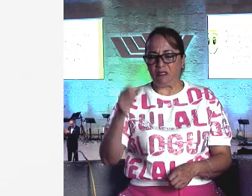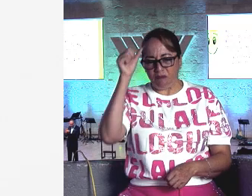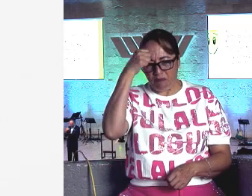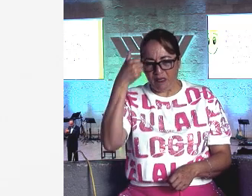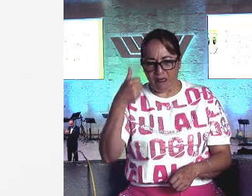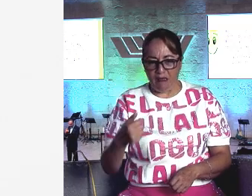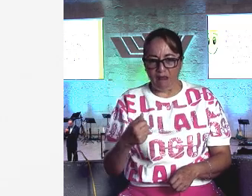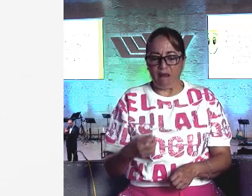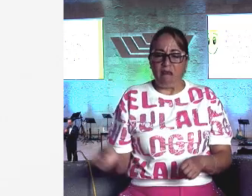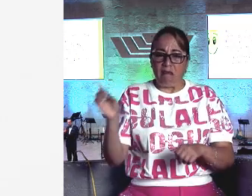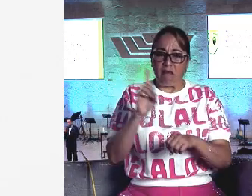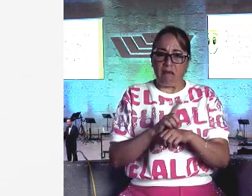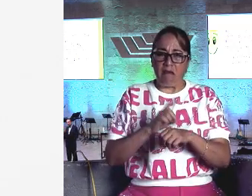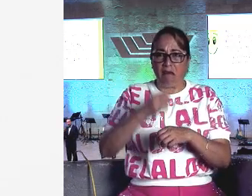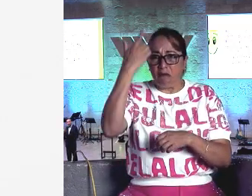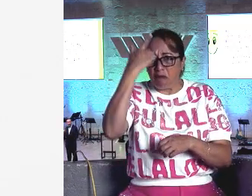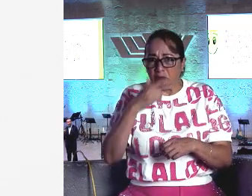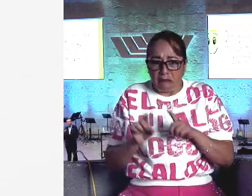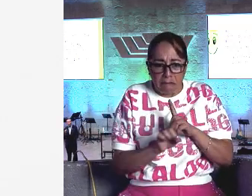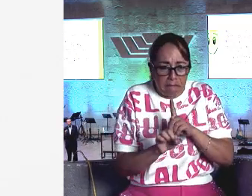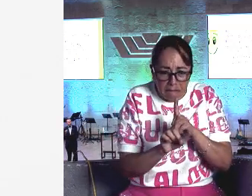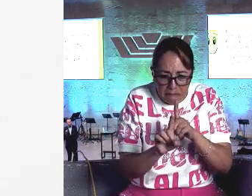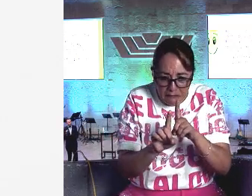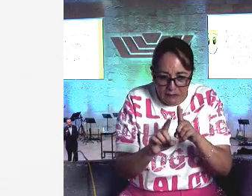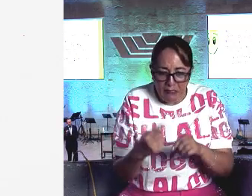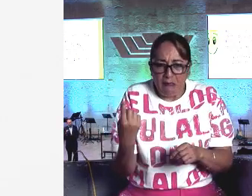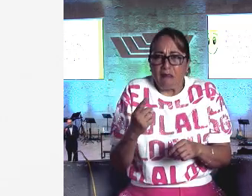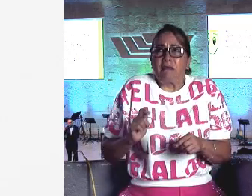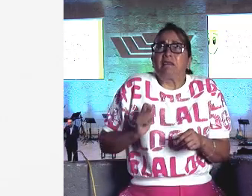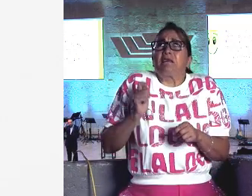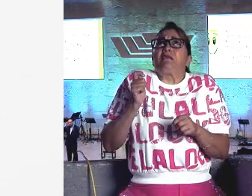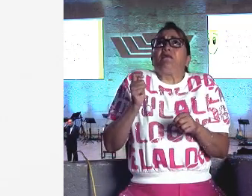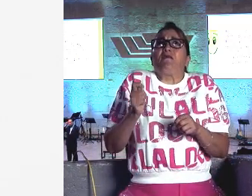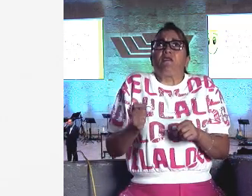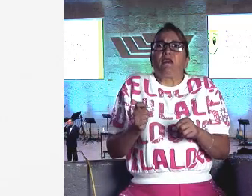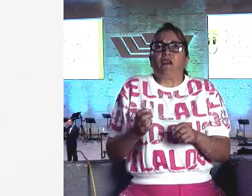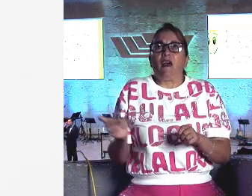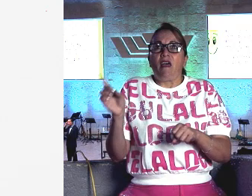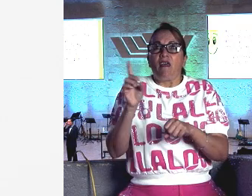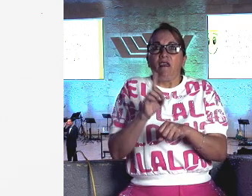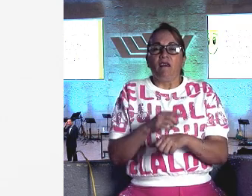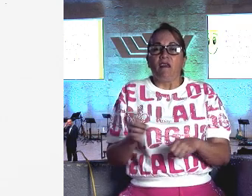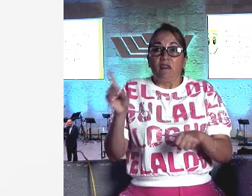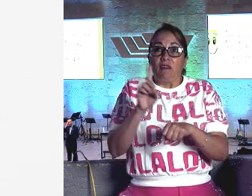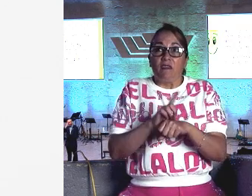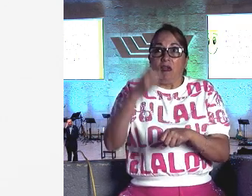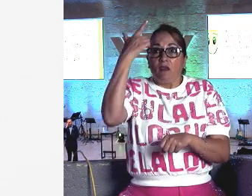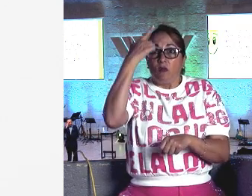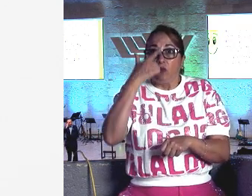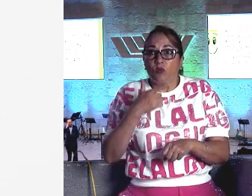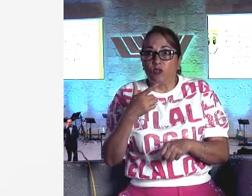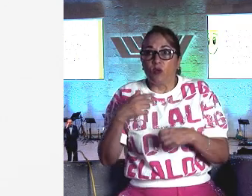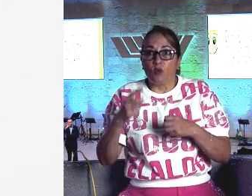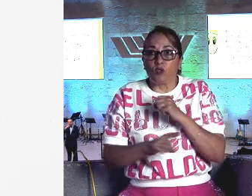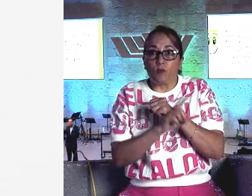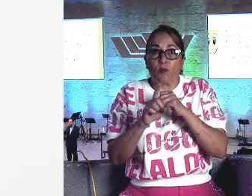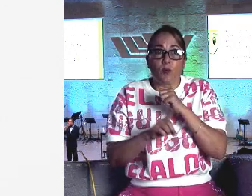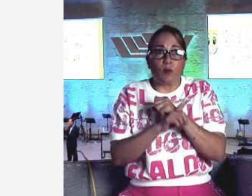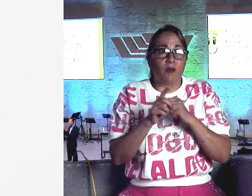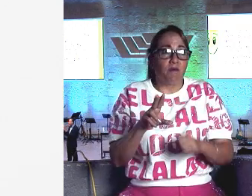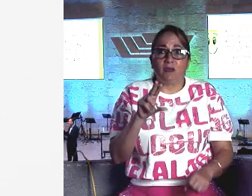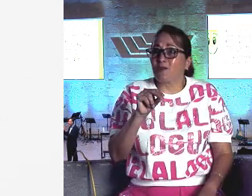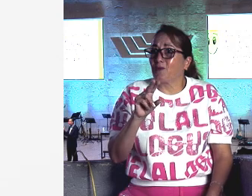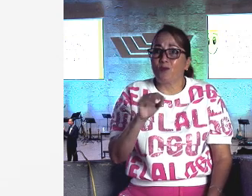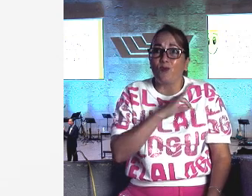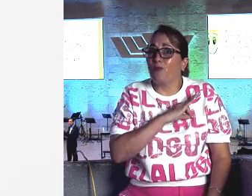día y noche me persiguen. ¿Qué significa el día y noche me persiguen? Los problemas me atormentan, no puedo dormir, no